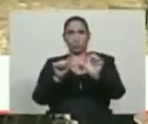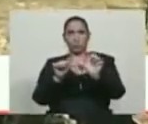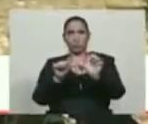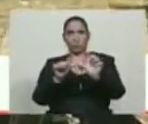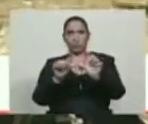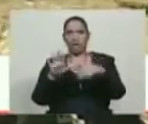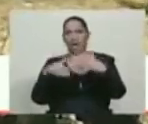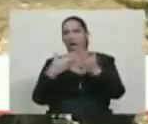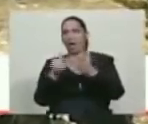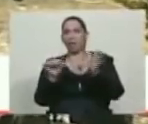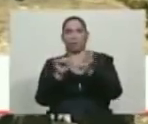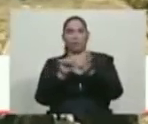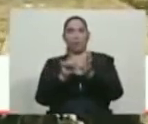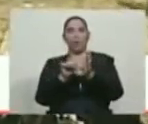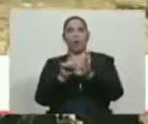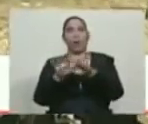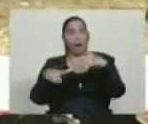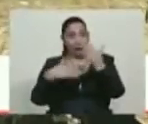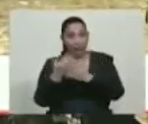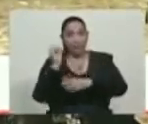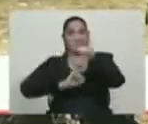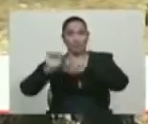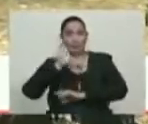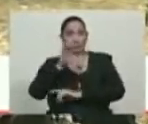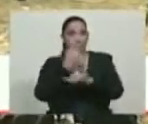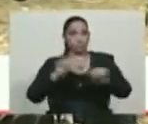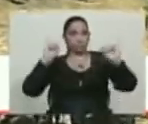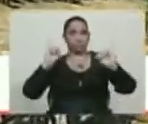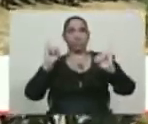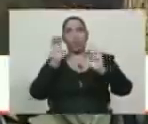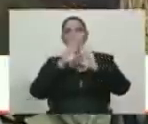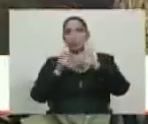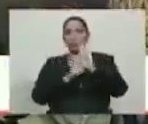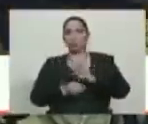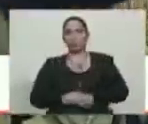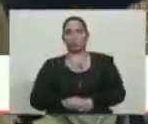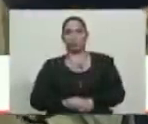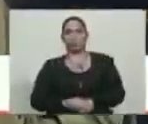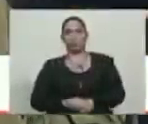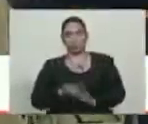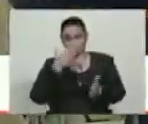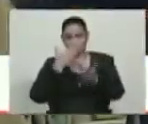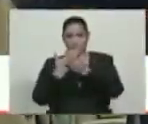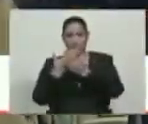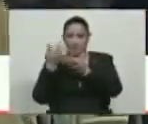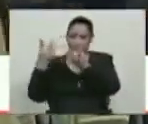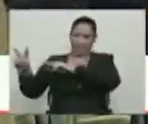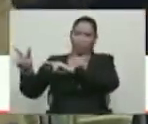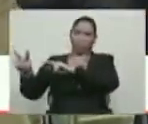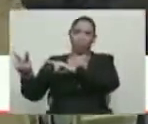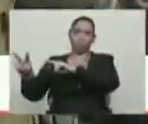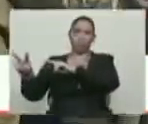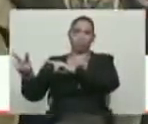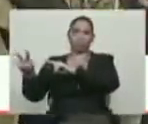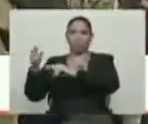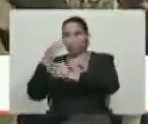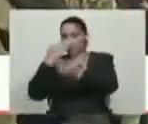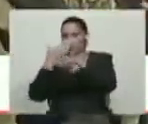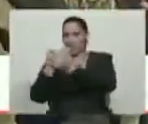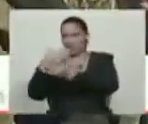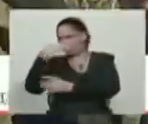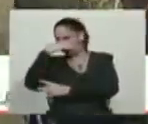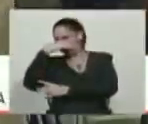dónde? Hacia la defensa de la patria, de la independencia, de la Constitución. Frente a los traidores, frente a los